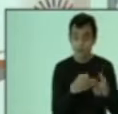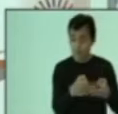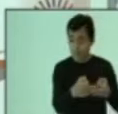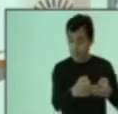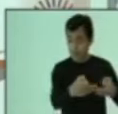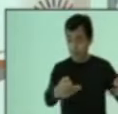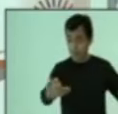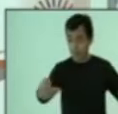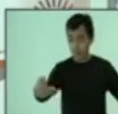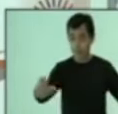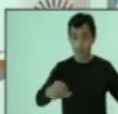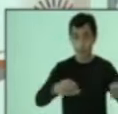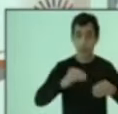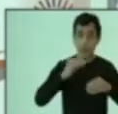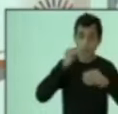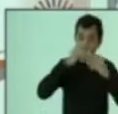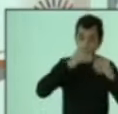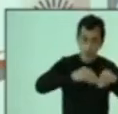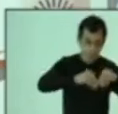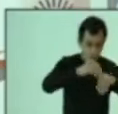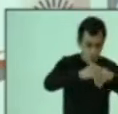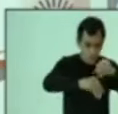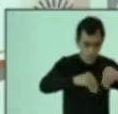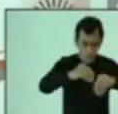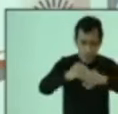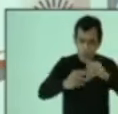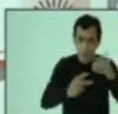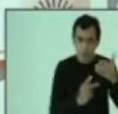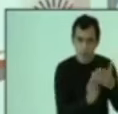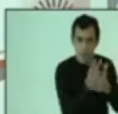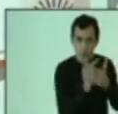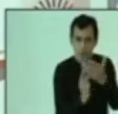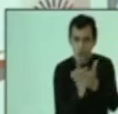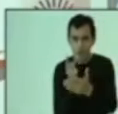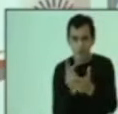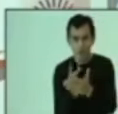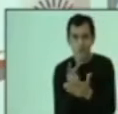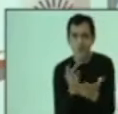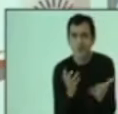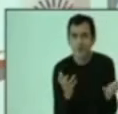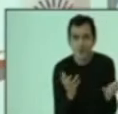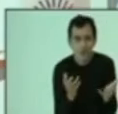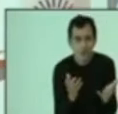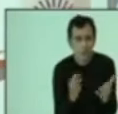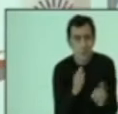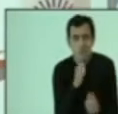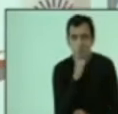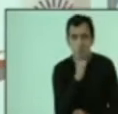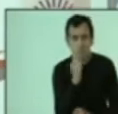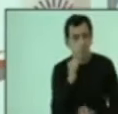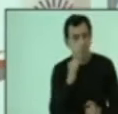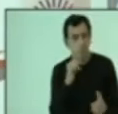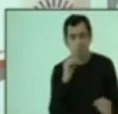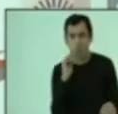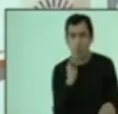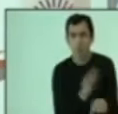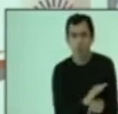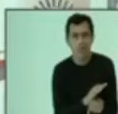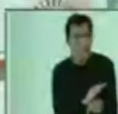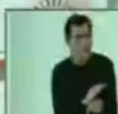hectáreas sembradas de maíz y no hemos hecho nada por esos productores. Por